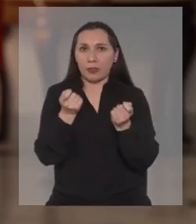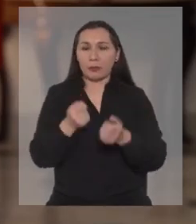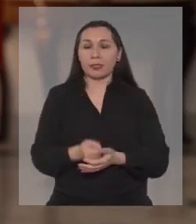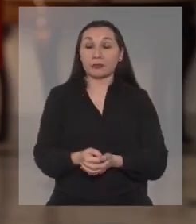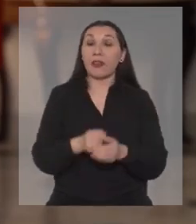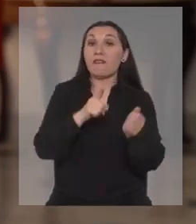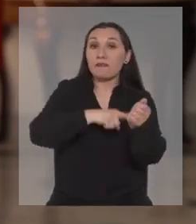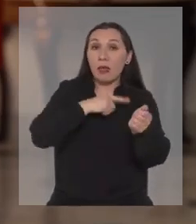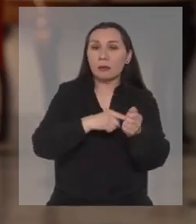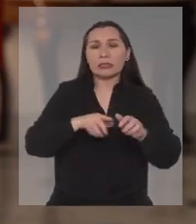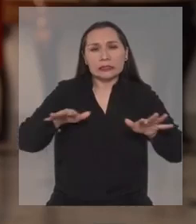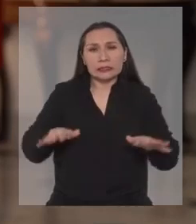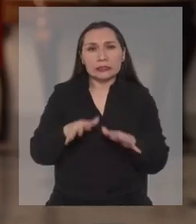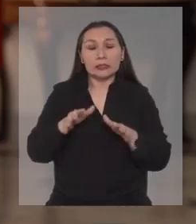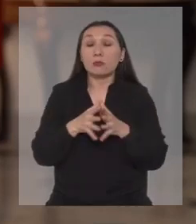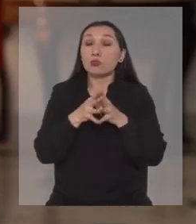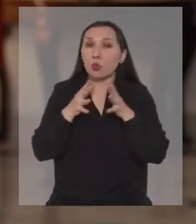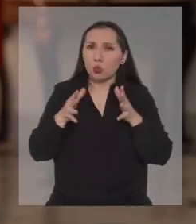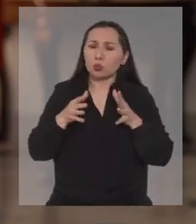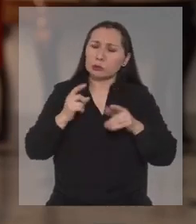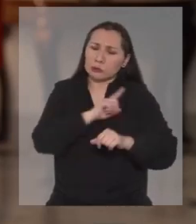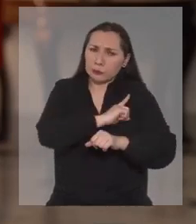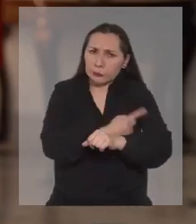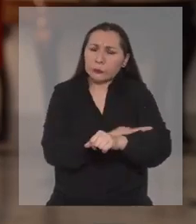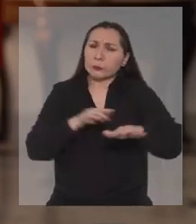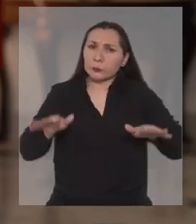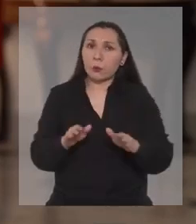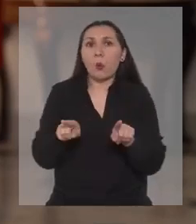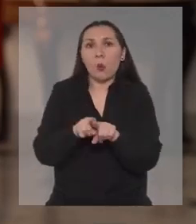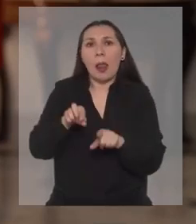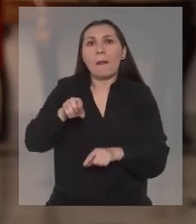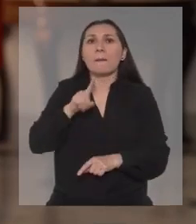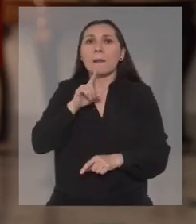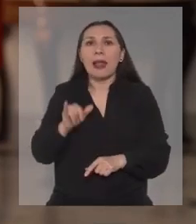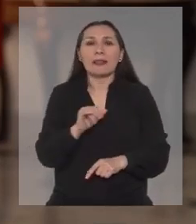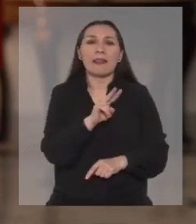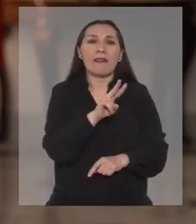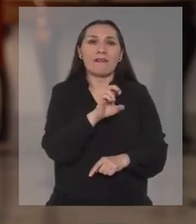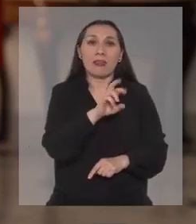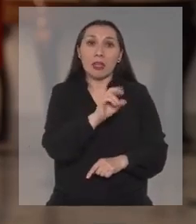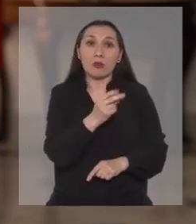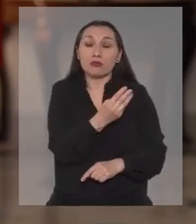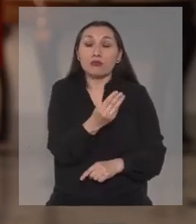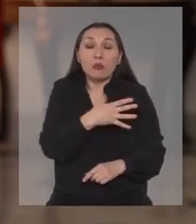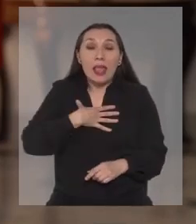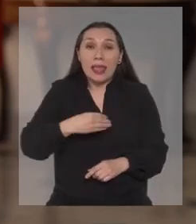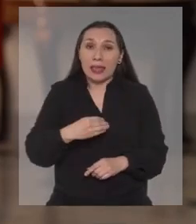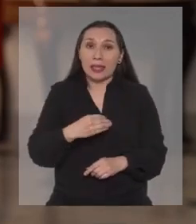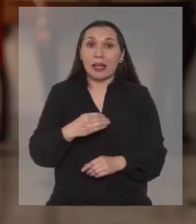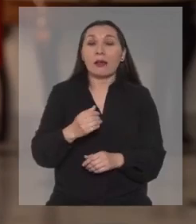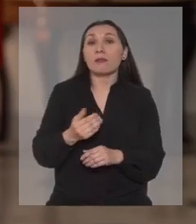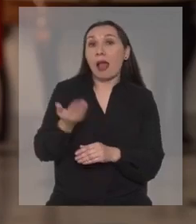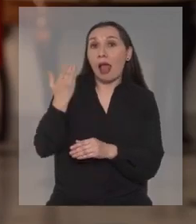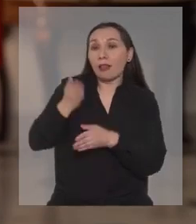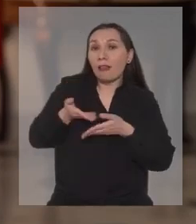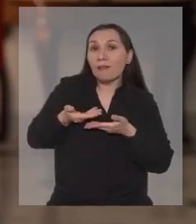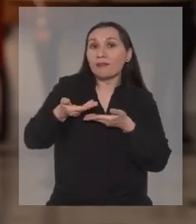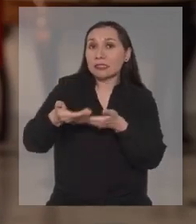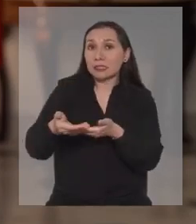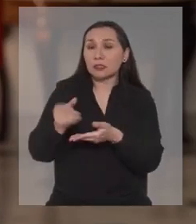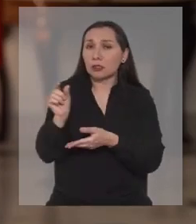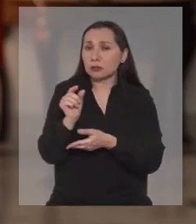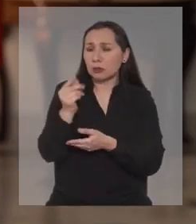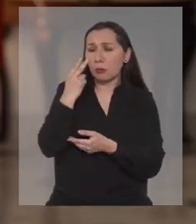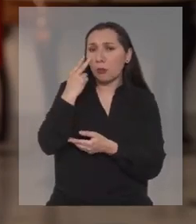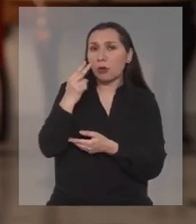mes familias que salen adelante con muchísimo empuje como la de Pati Vero y sus hijas a quienes visité